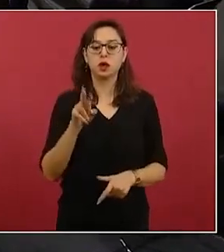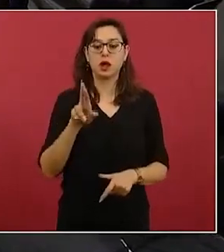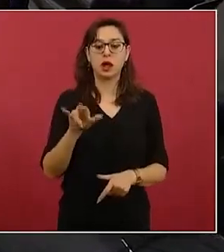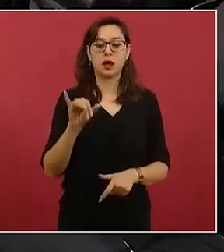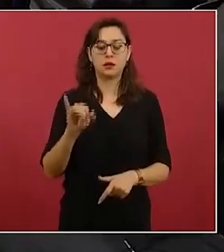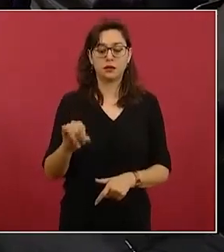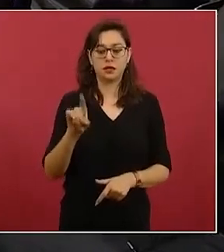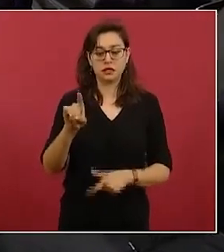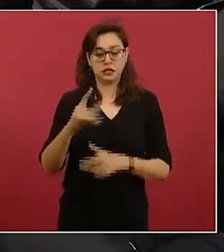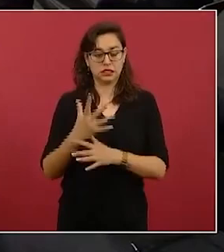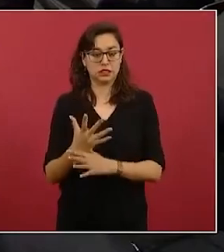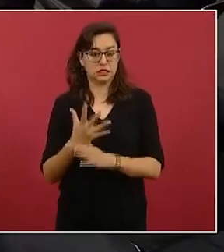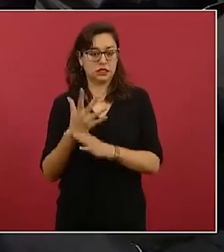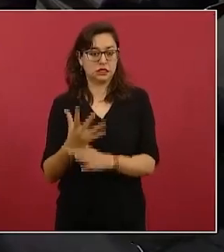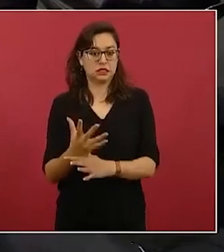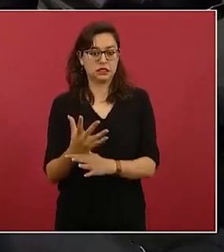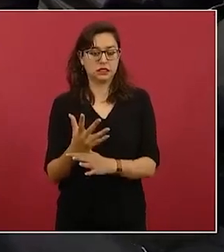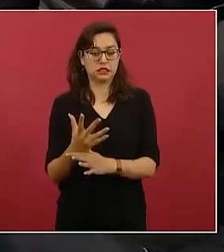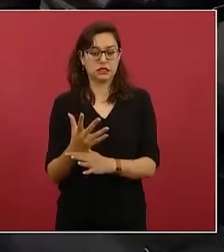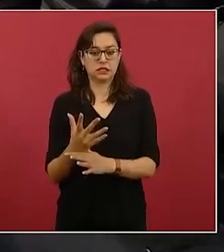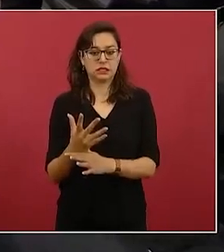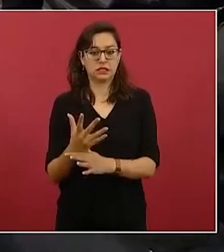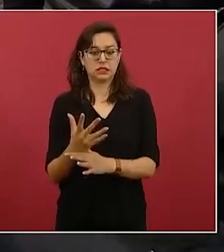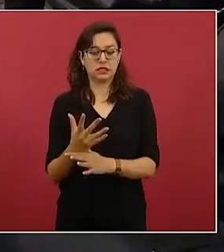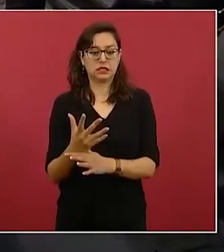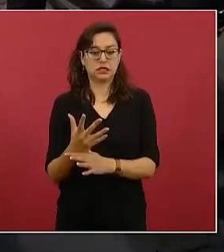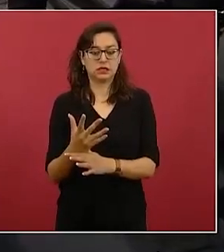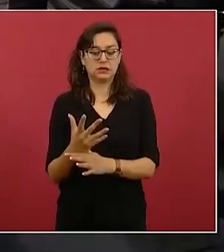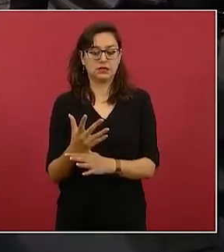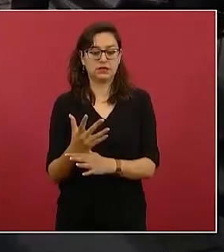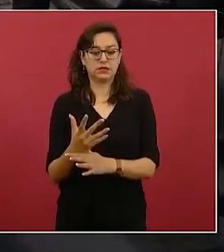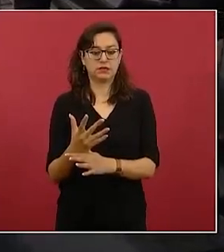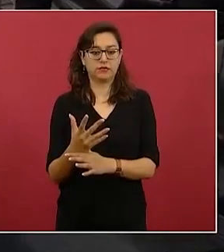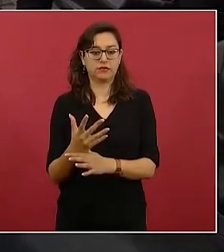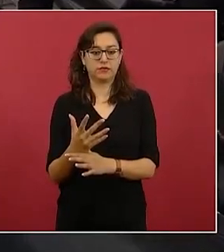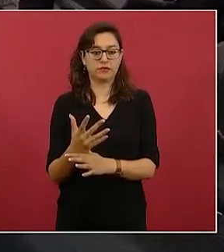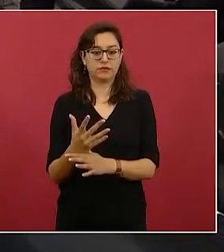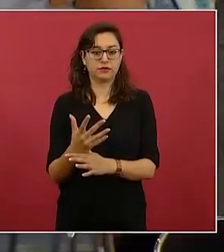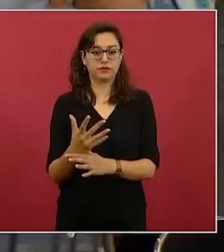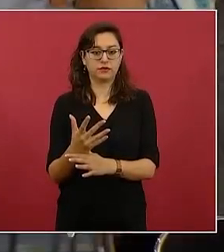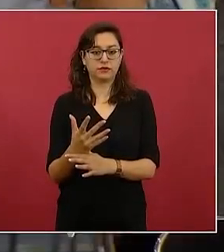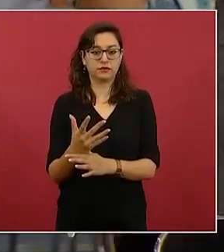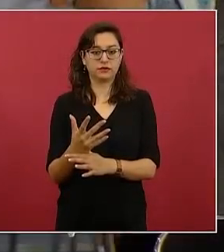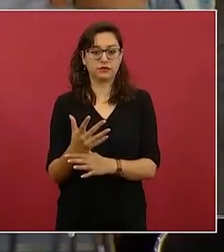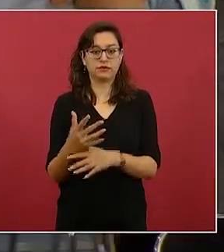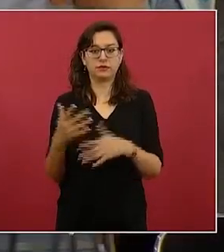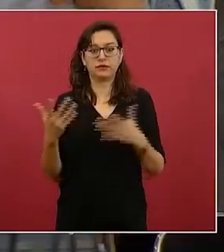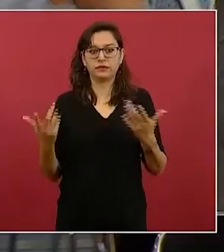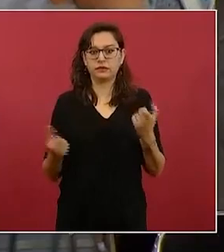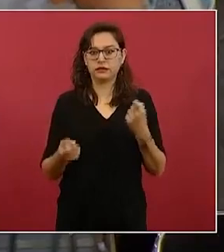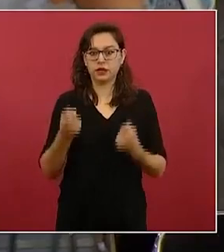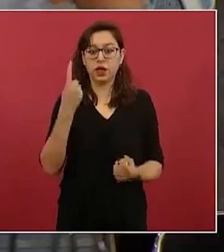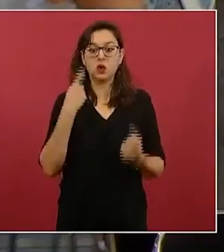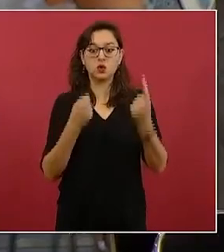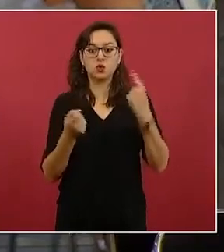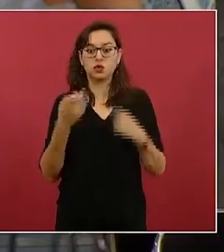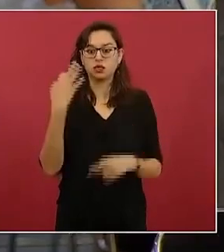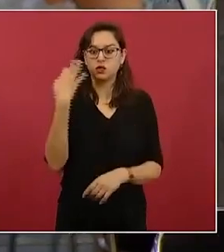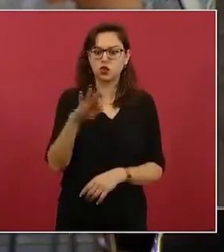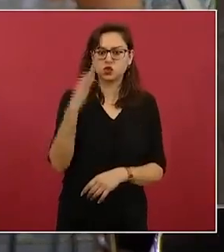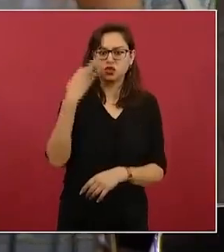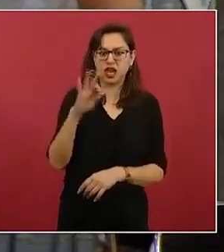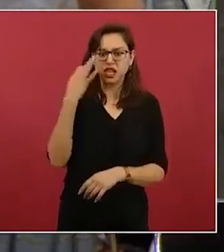según los reportes de mis compañeros reporteros, palabras altisonantes para decir que se iban